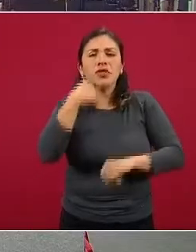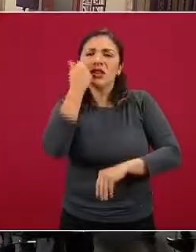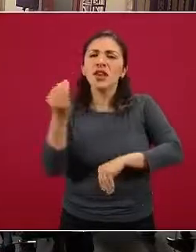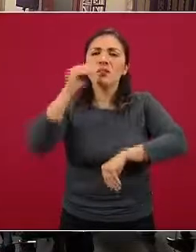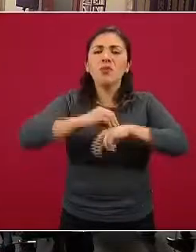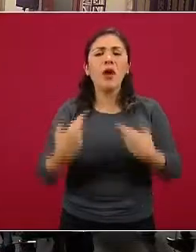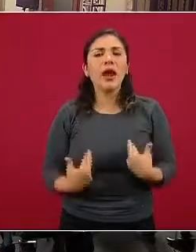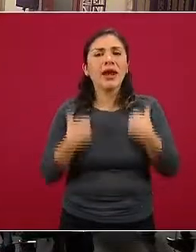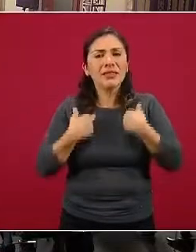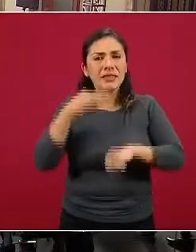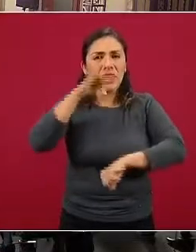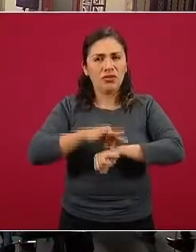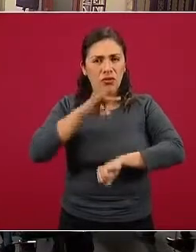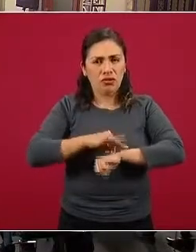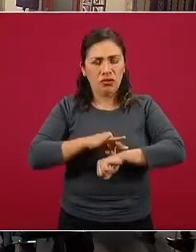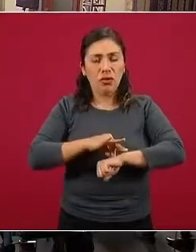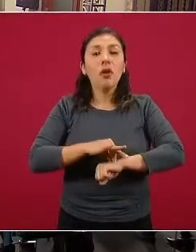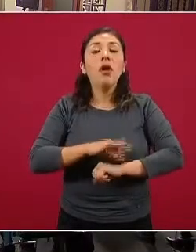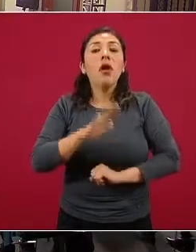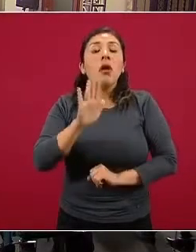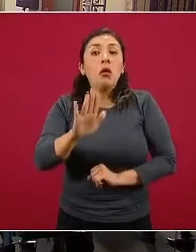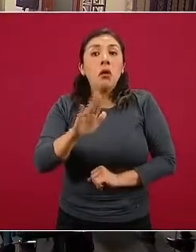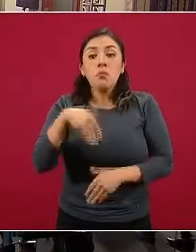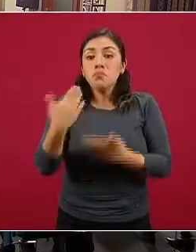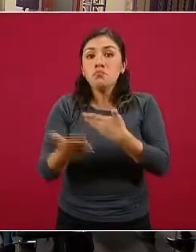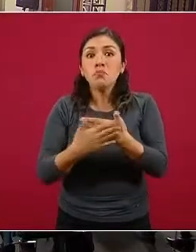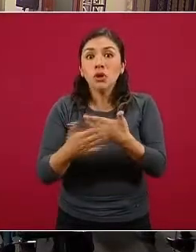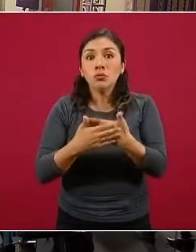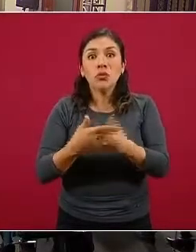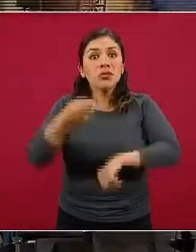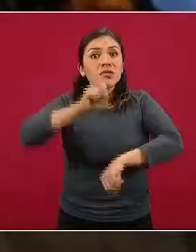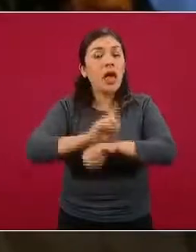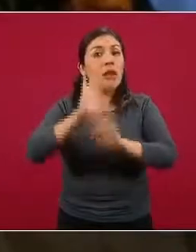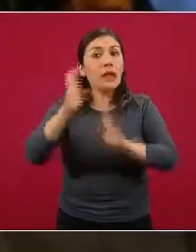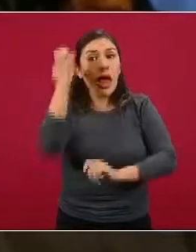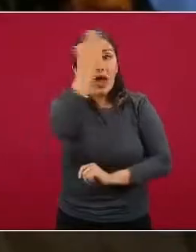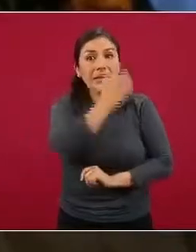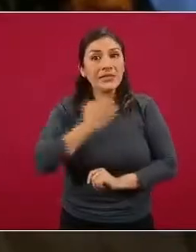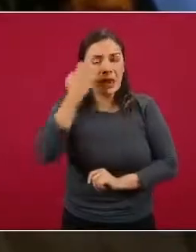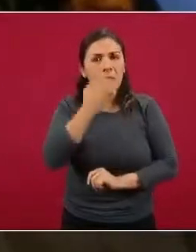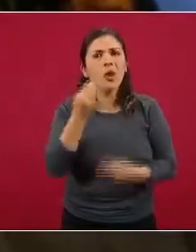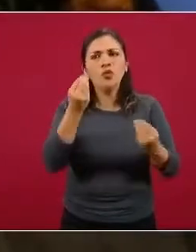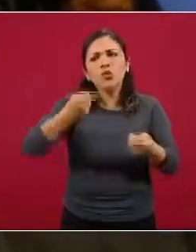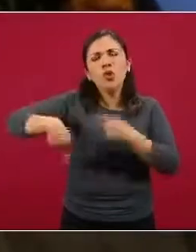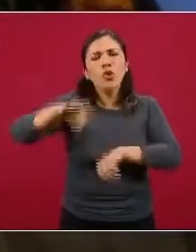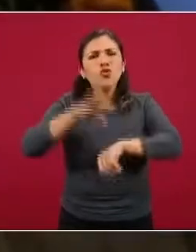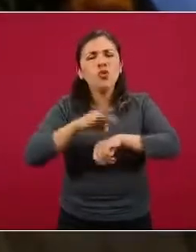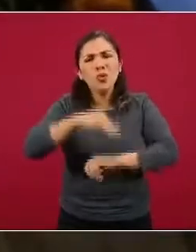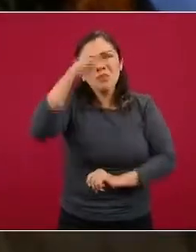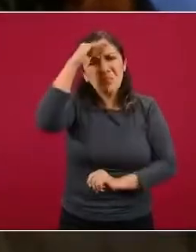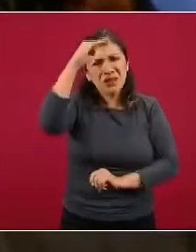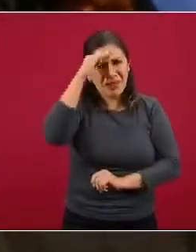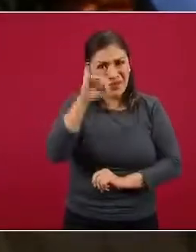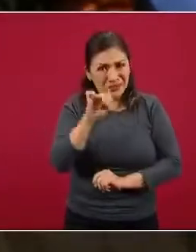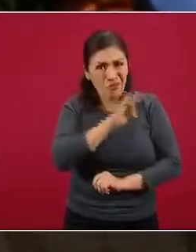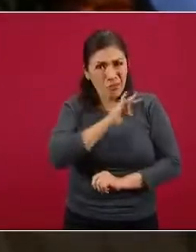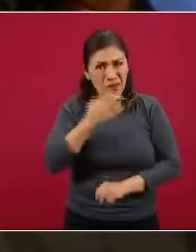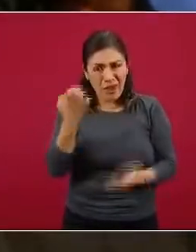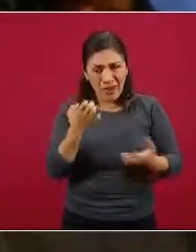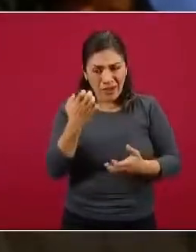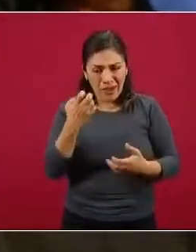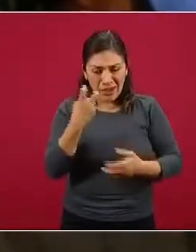residencias médicas. Estamos a días de que sea el examen y varios médicos se preguntan si es conveniente realizarlo este